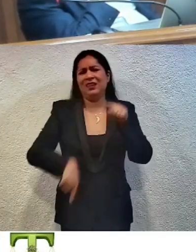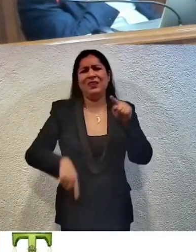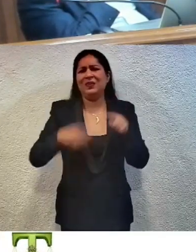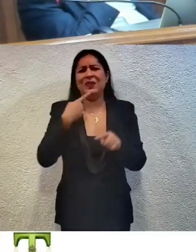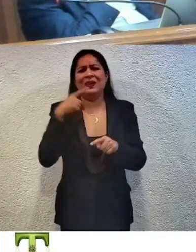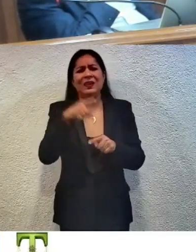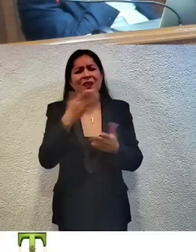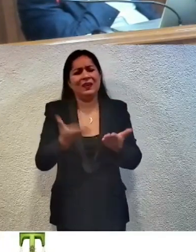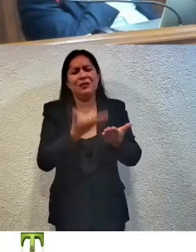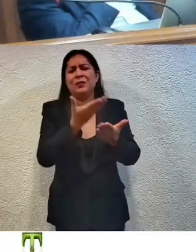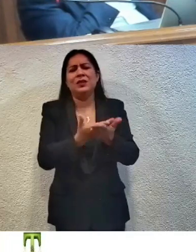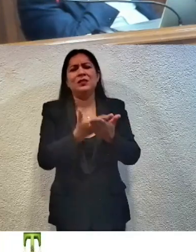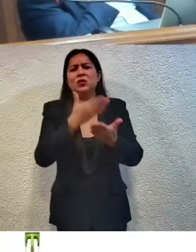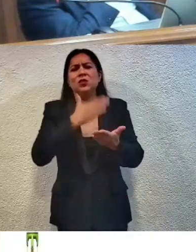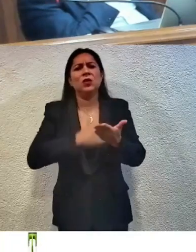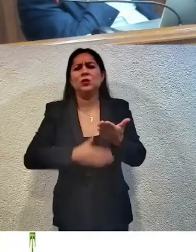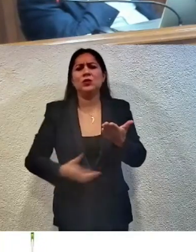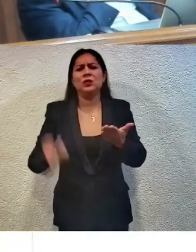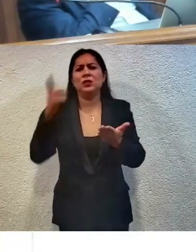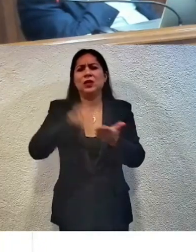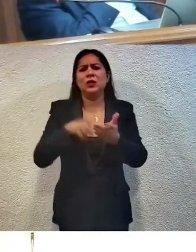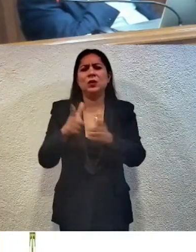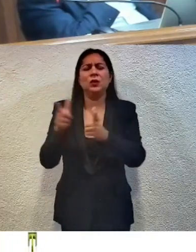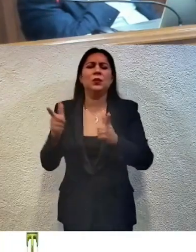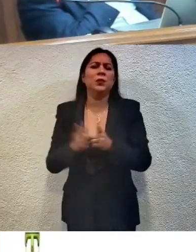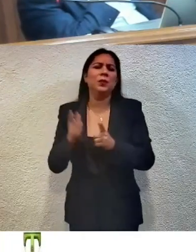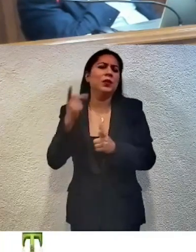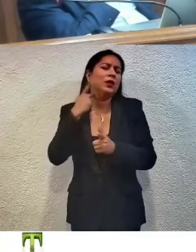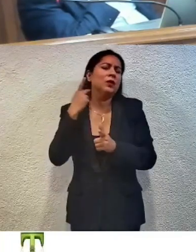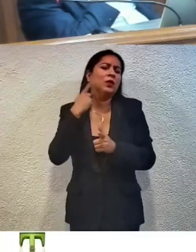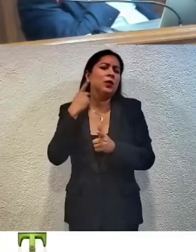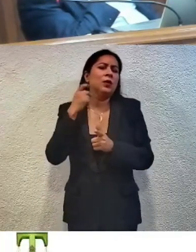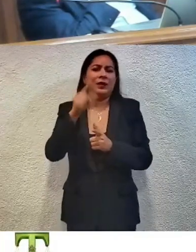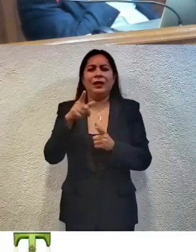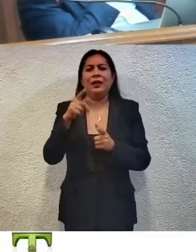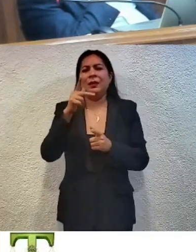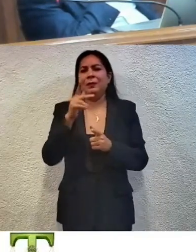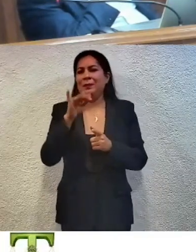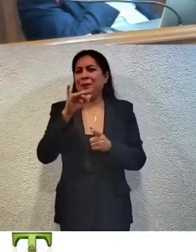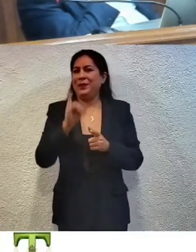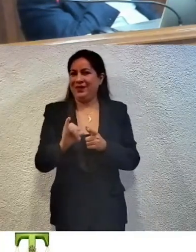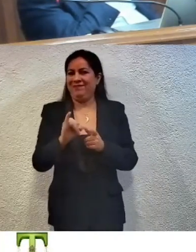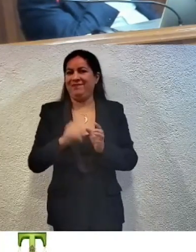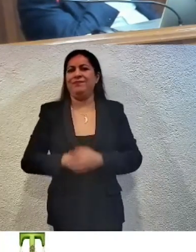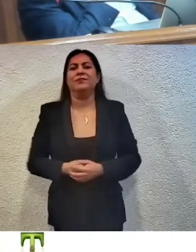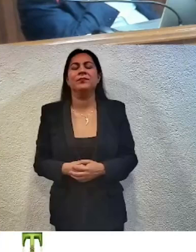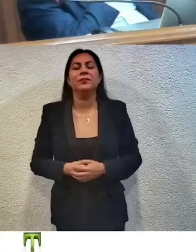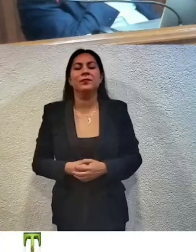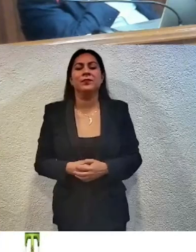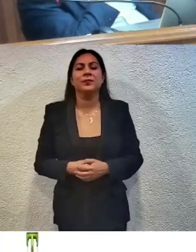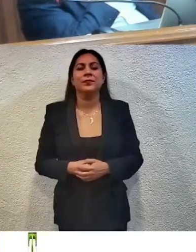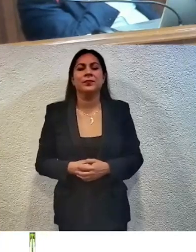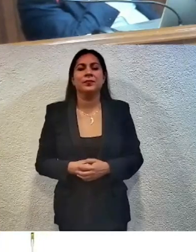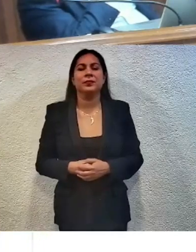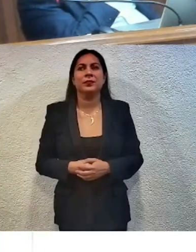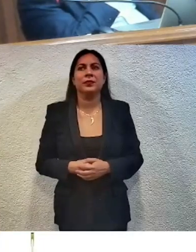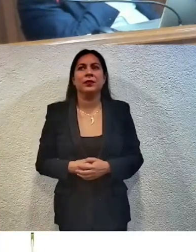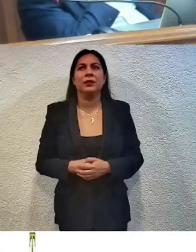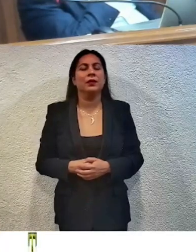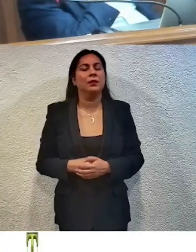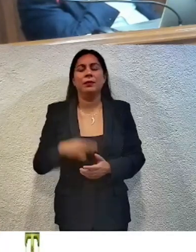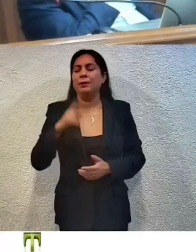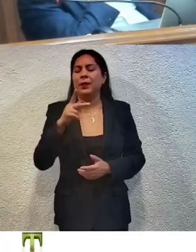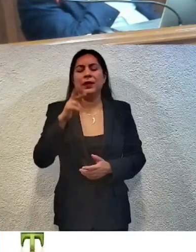ante el órgano de justicia intrapartidaria del Partido de la Revolución Democrática. No obstante, de